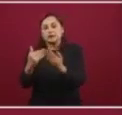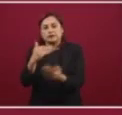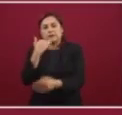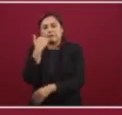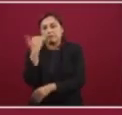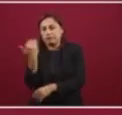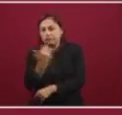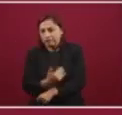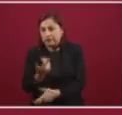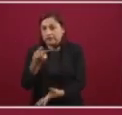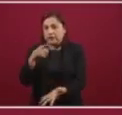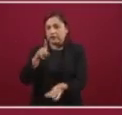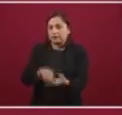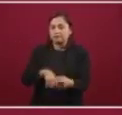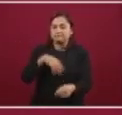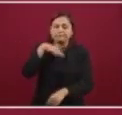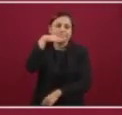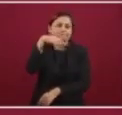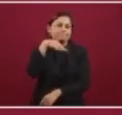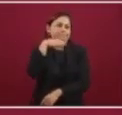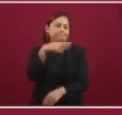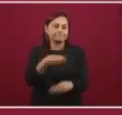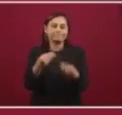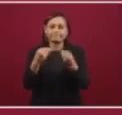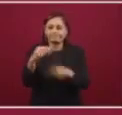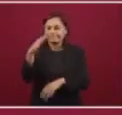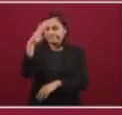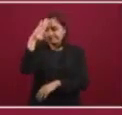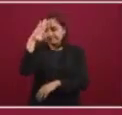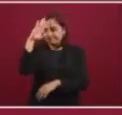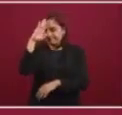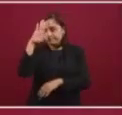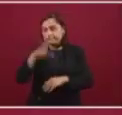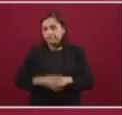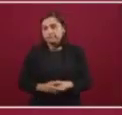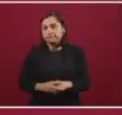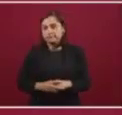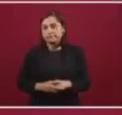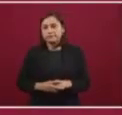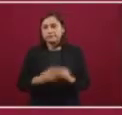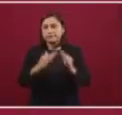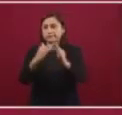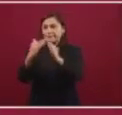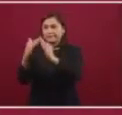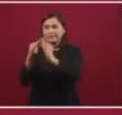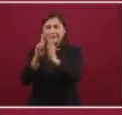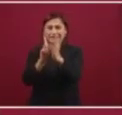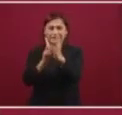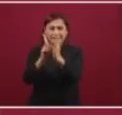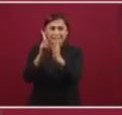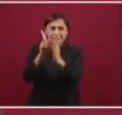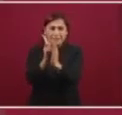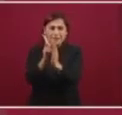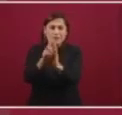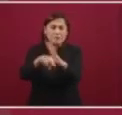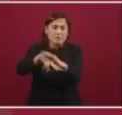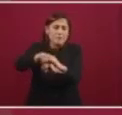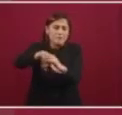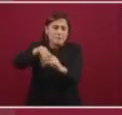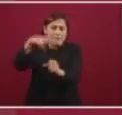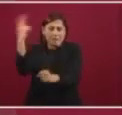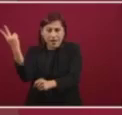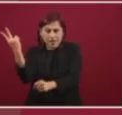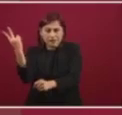mucha corrupción, hay miles de departamentos vacíos, no ocupados,